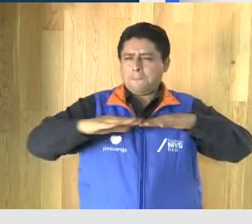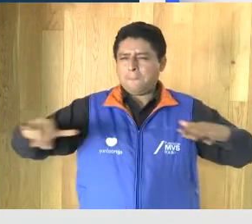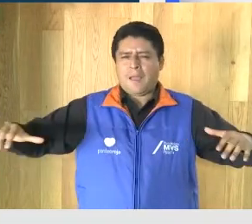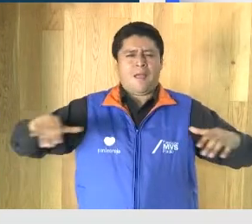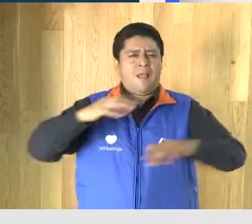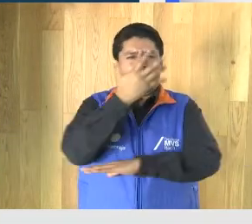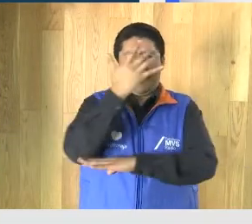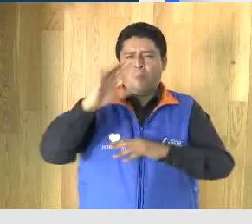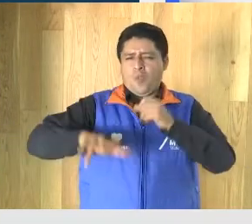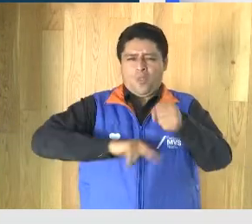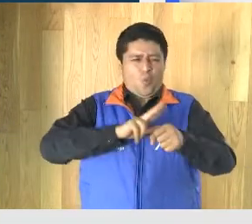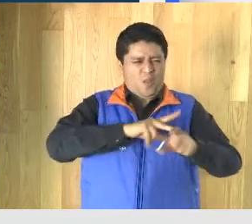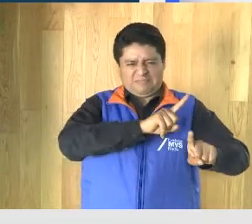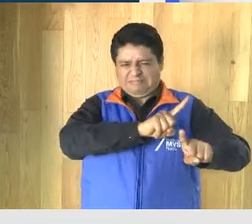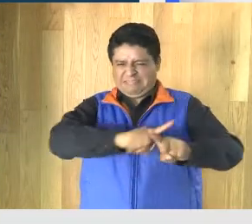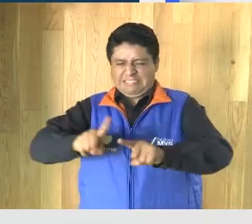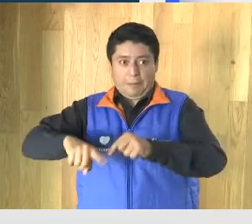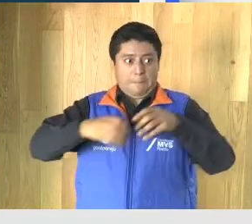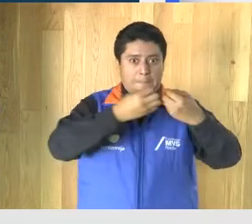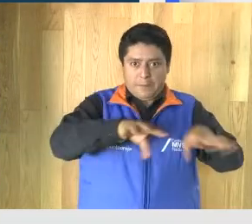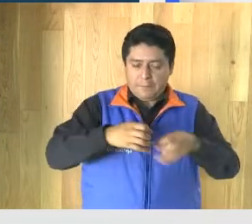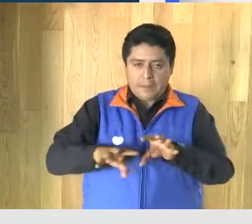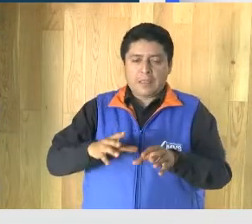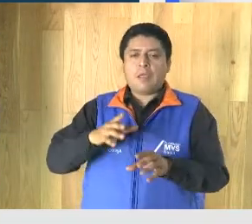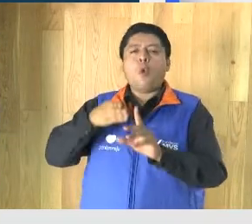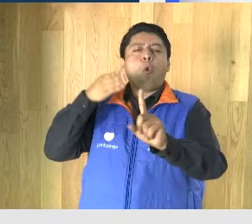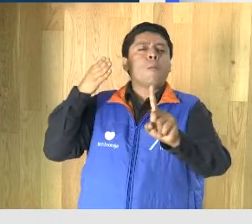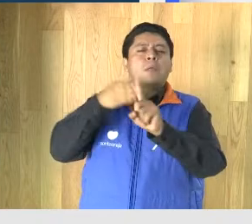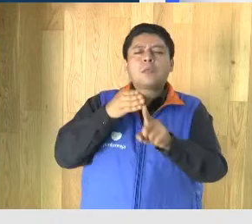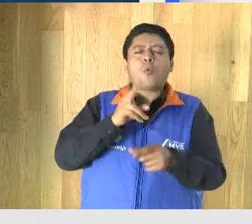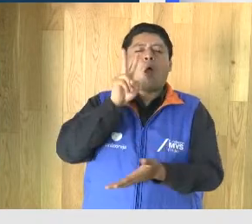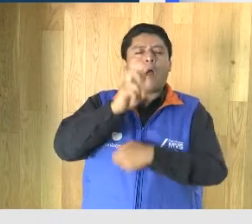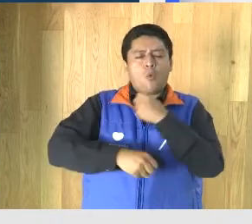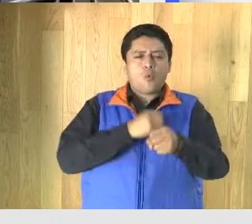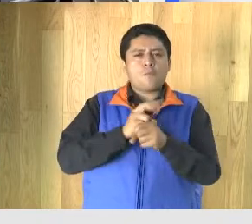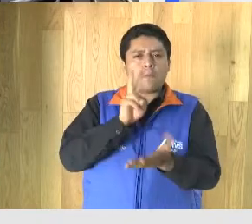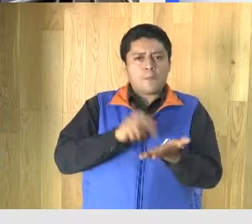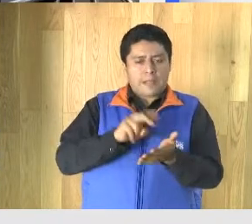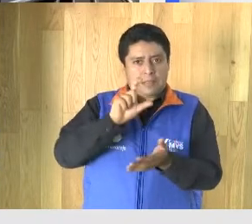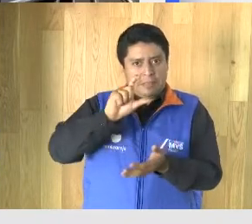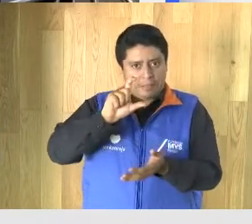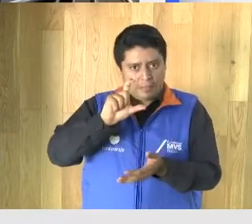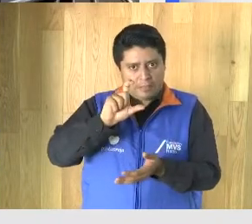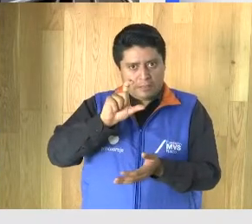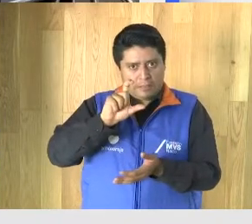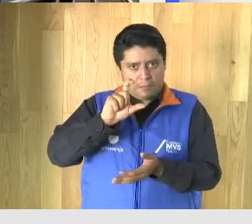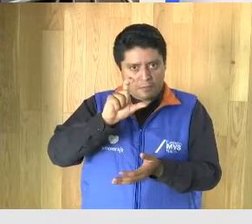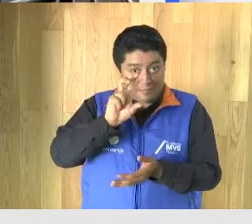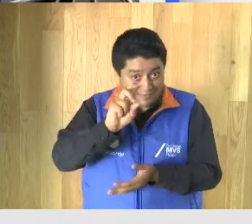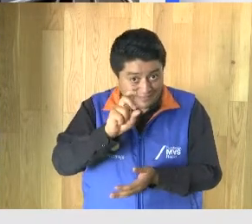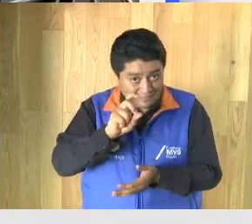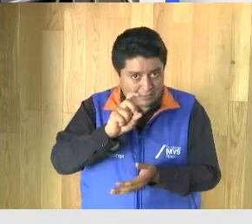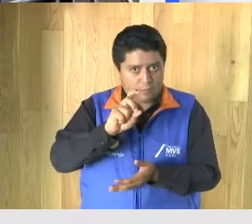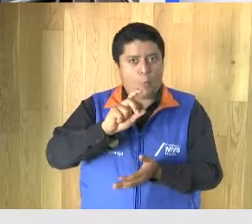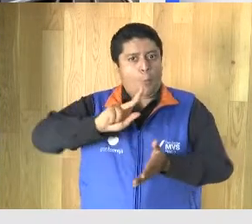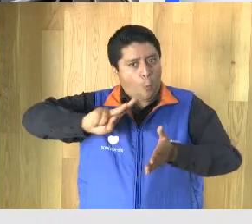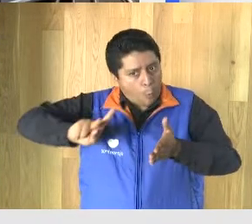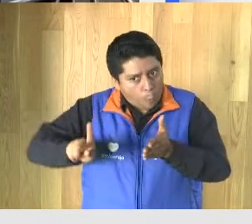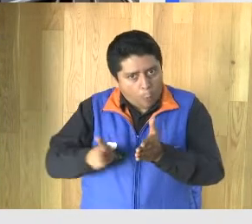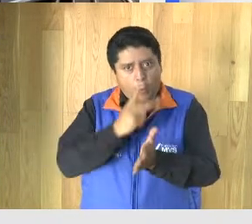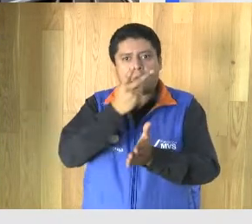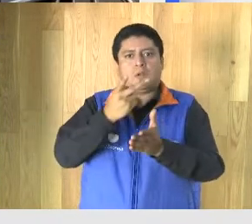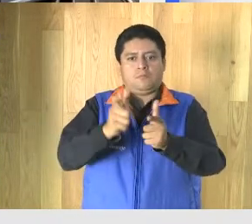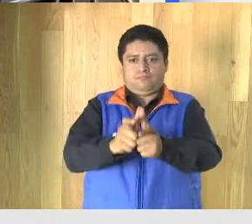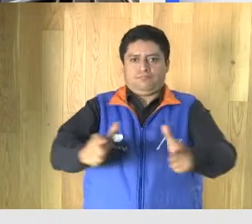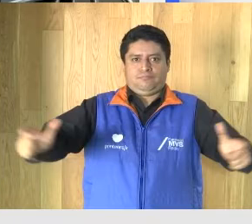una recuperación total para el 2050. Otro de los grandes retos que tenemos, bueno, pues el seguir operando